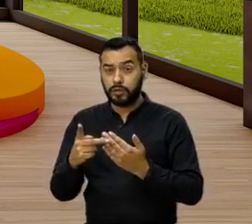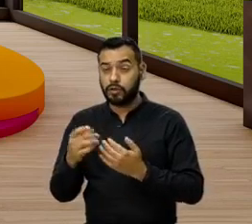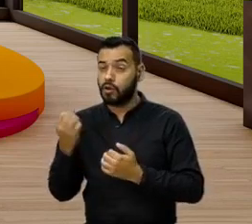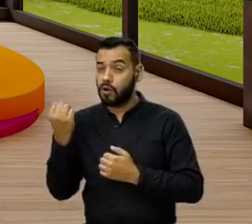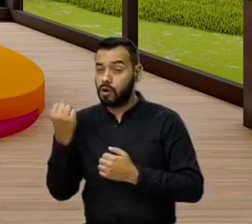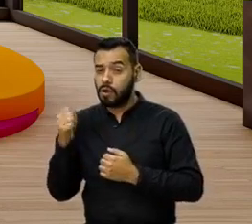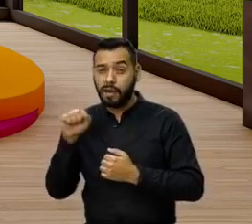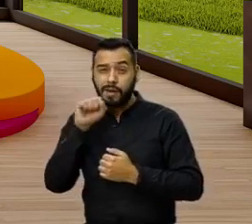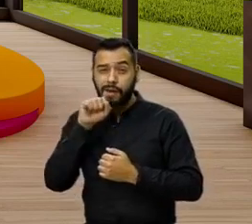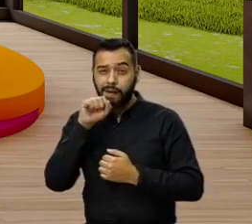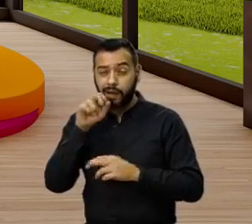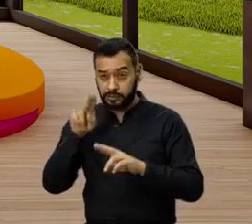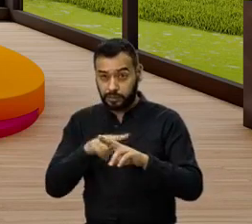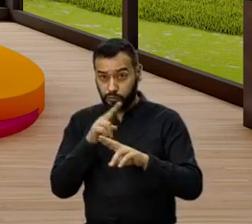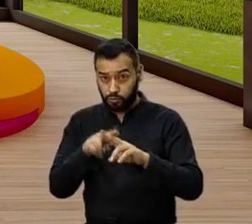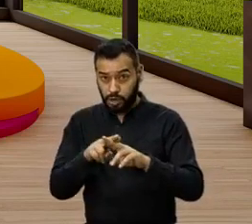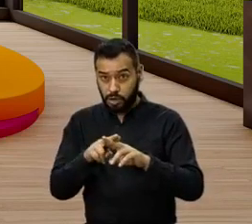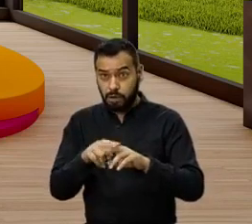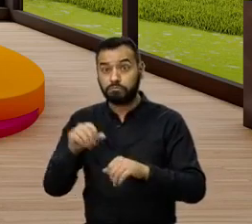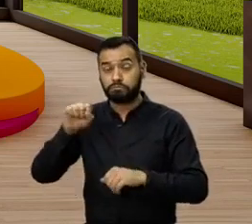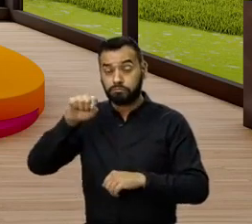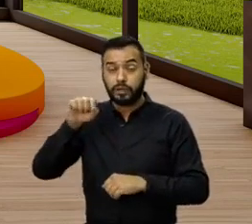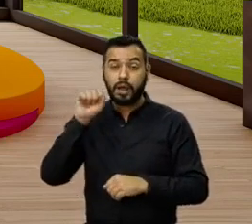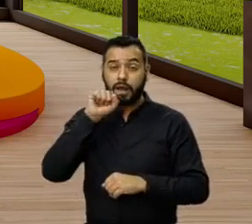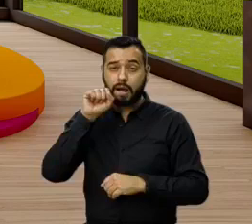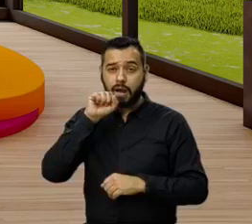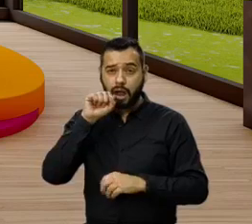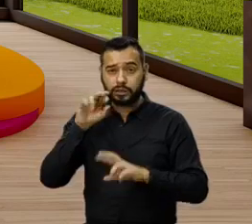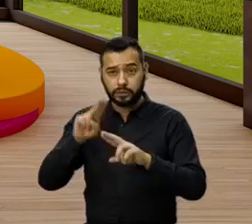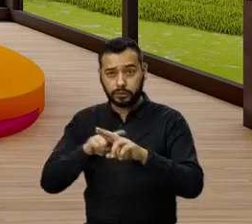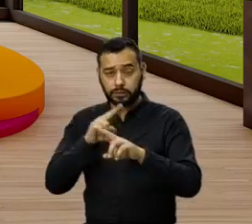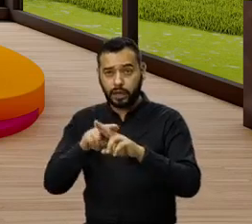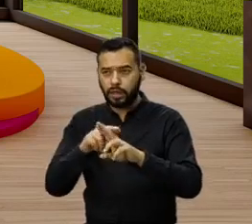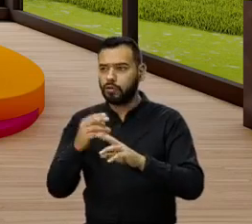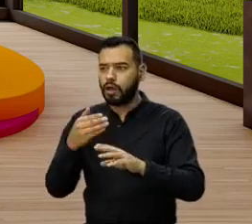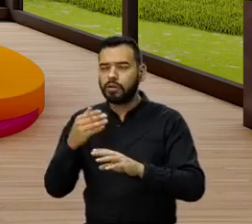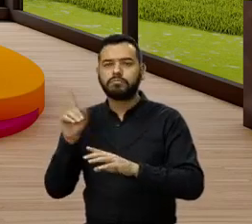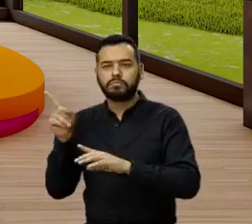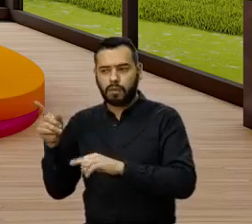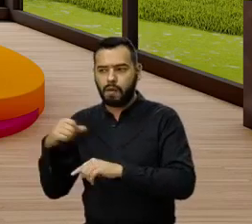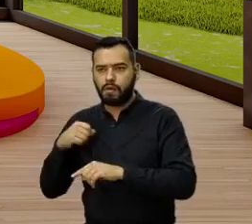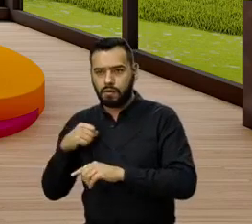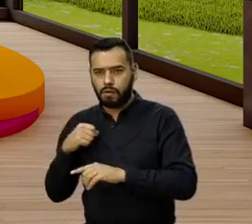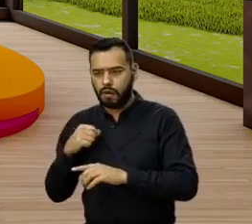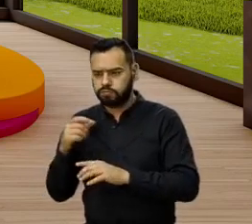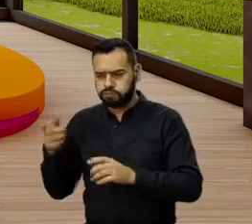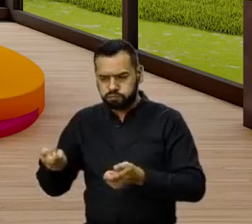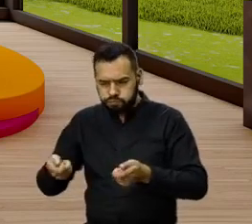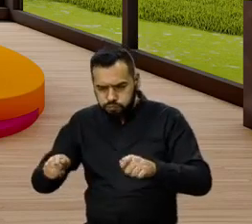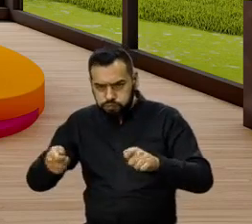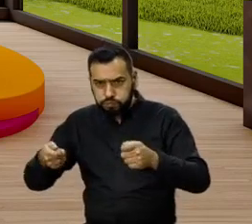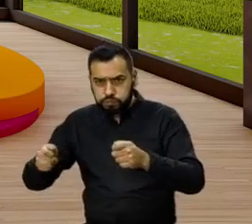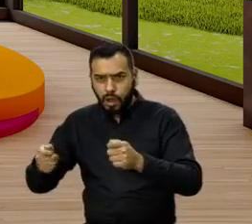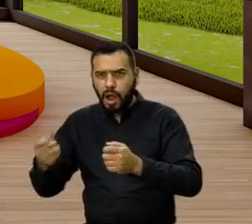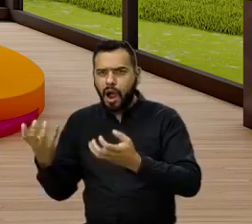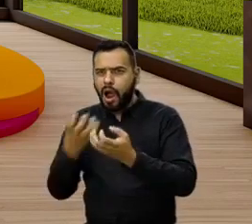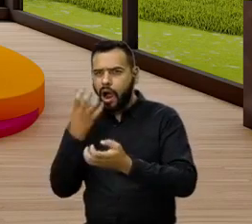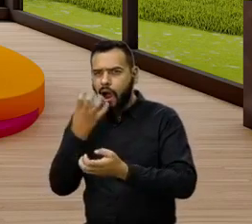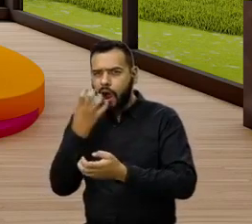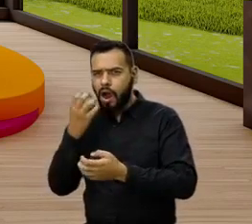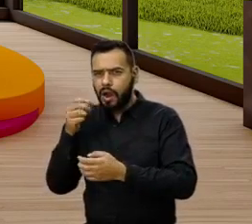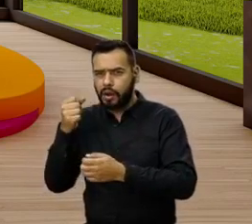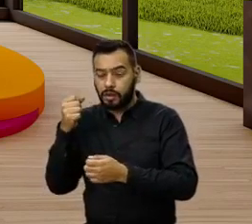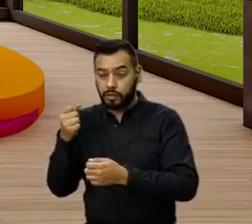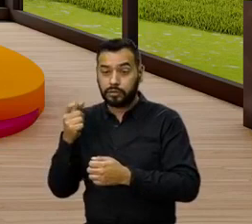servicio de gas natural claro que si en este momento ustedes van a recibir las acometidas también viene el calentador de gas en